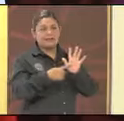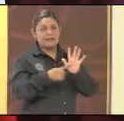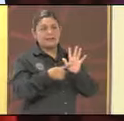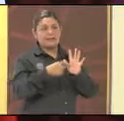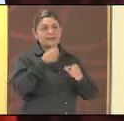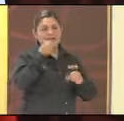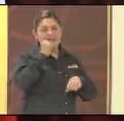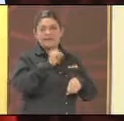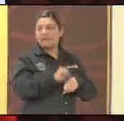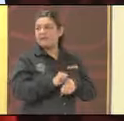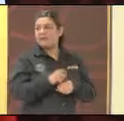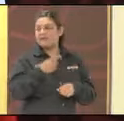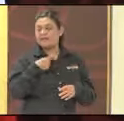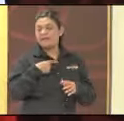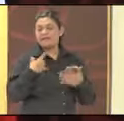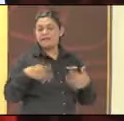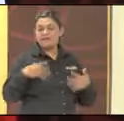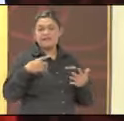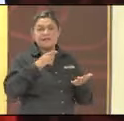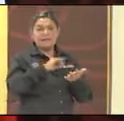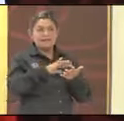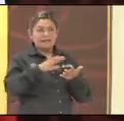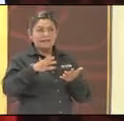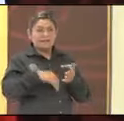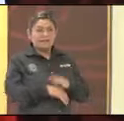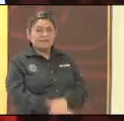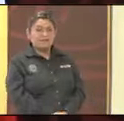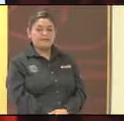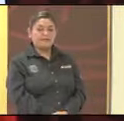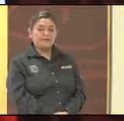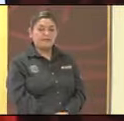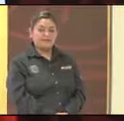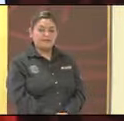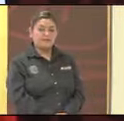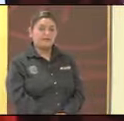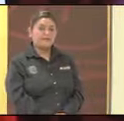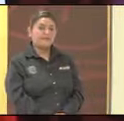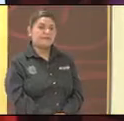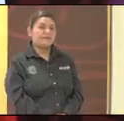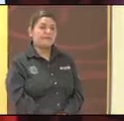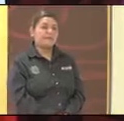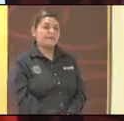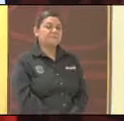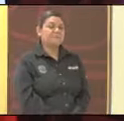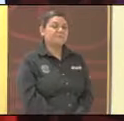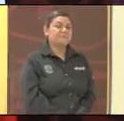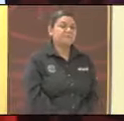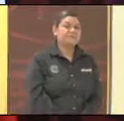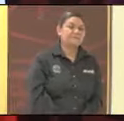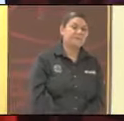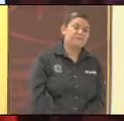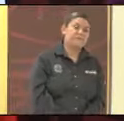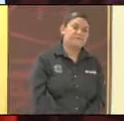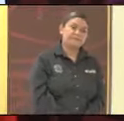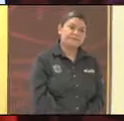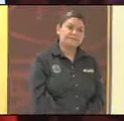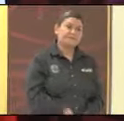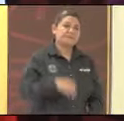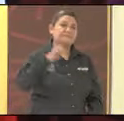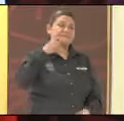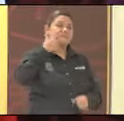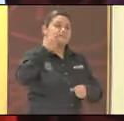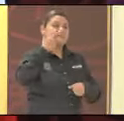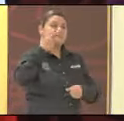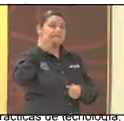voy a ver si se las alcanzo a leer. No, me la hubieran puesto aquí para. Ahí está. Fíjense nada más, vean arriba. Séptimo